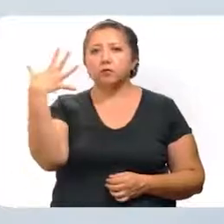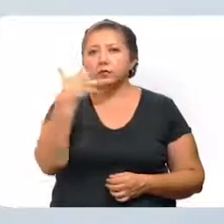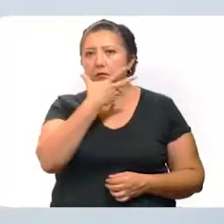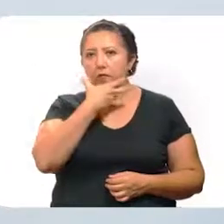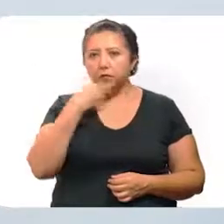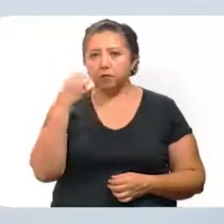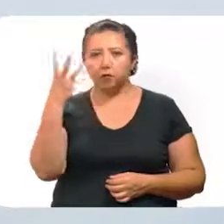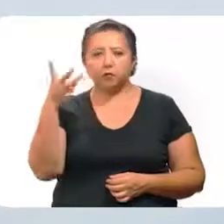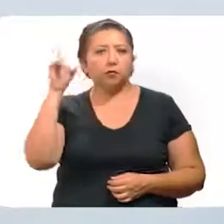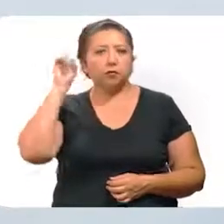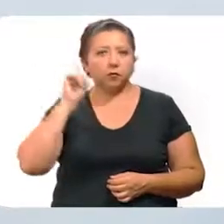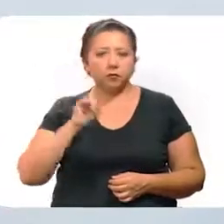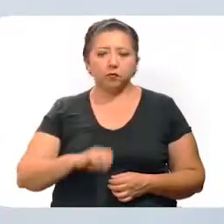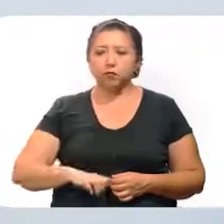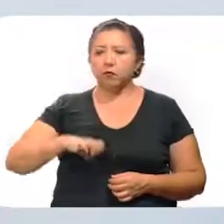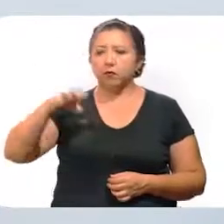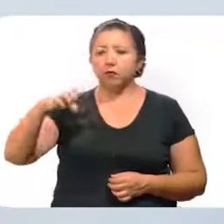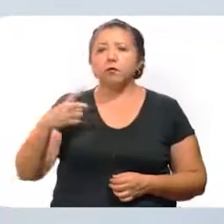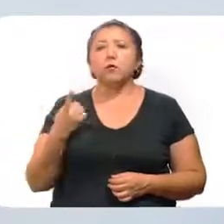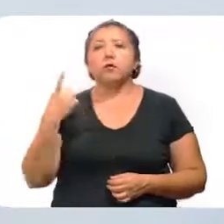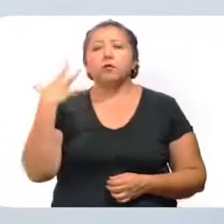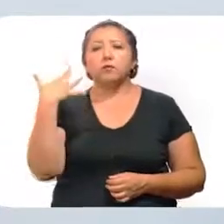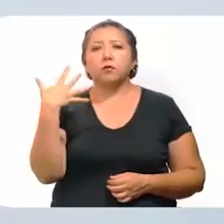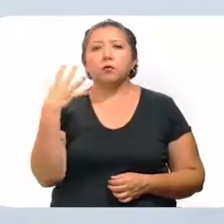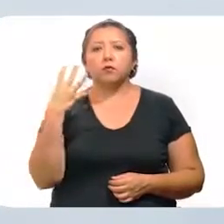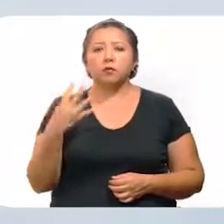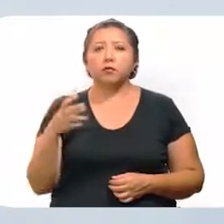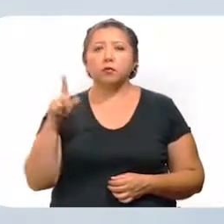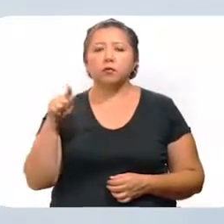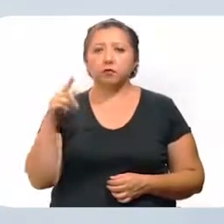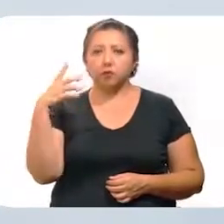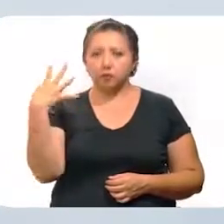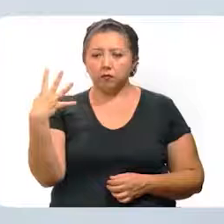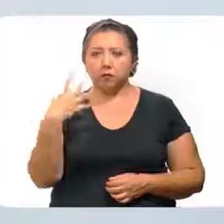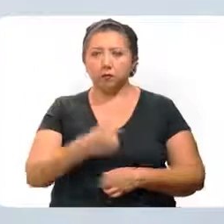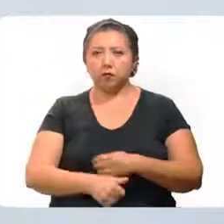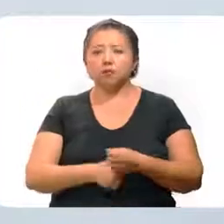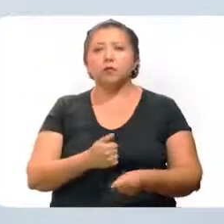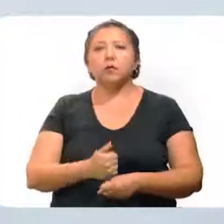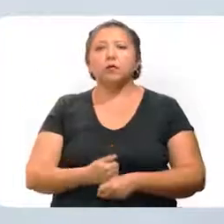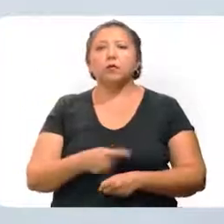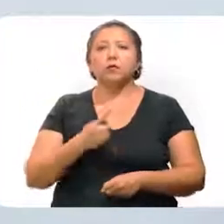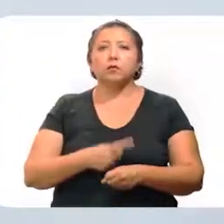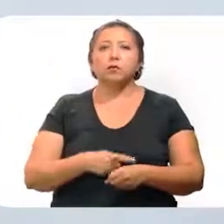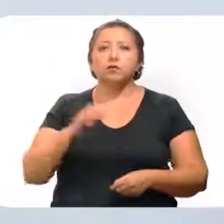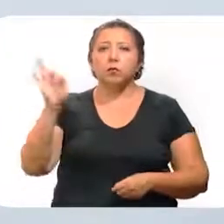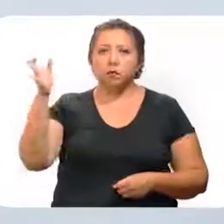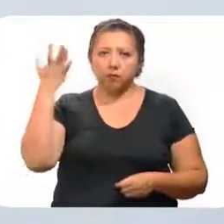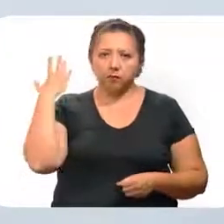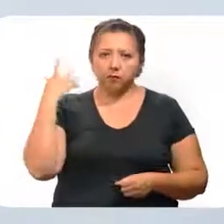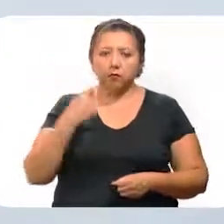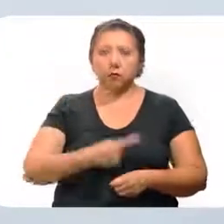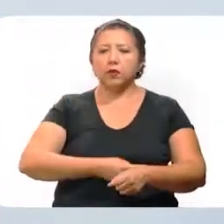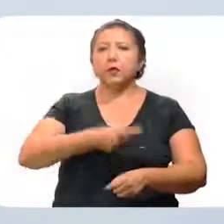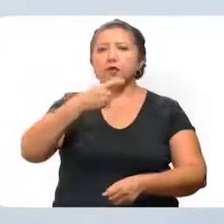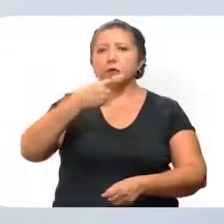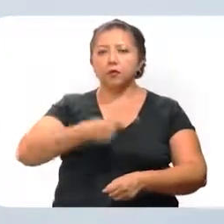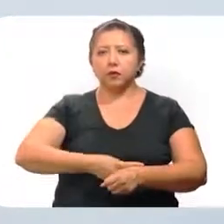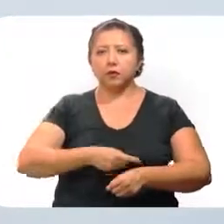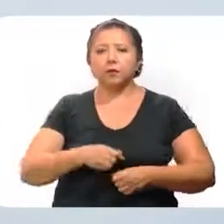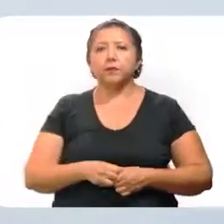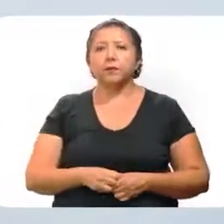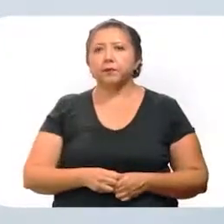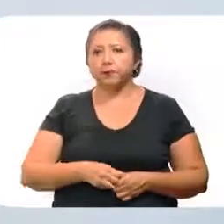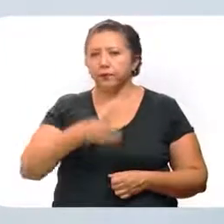hombres y 3 mujeres, de un rango de edad de 54 a 74 años. Sus principales enfermedades fueron hipertensión